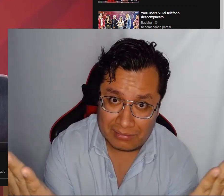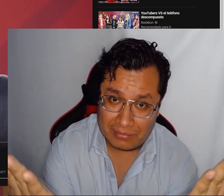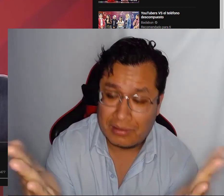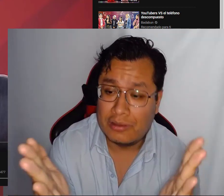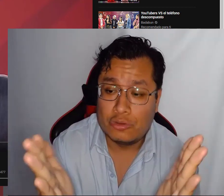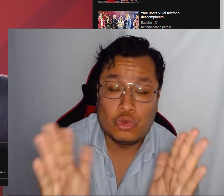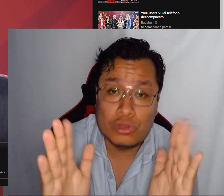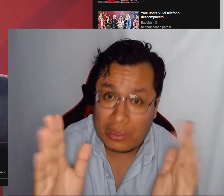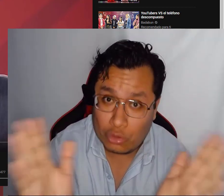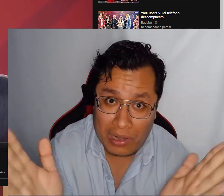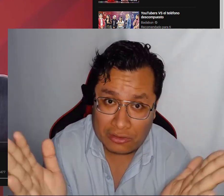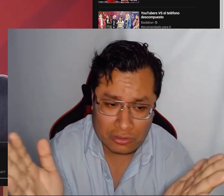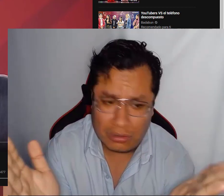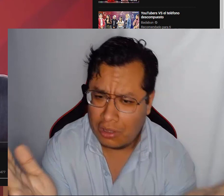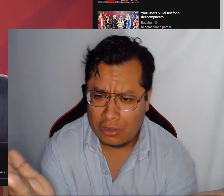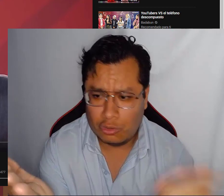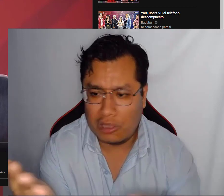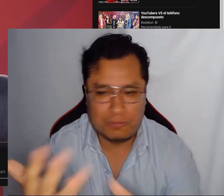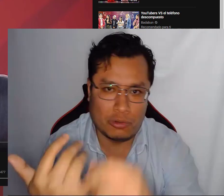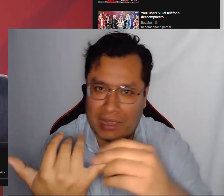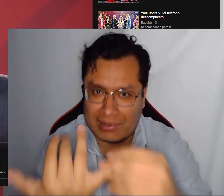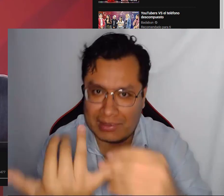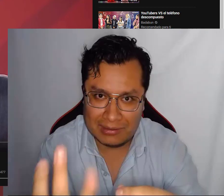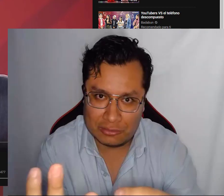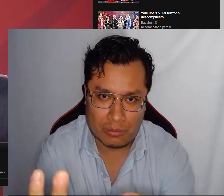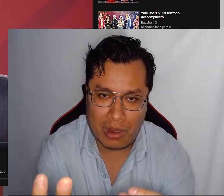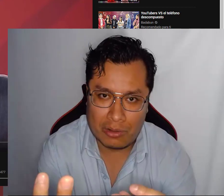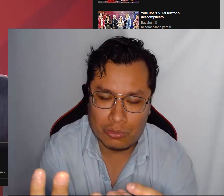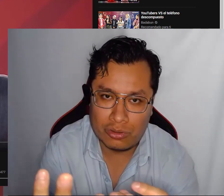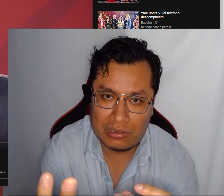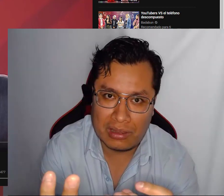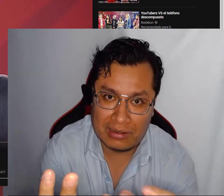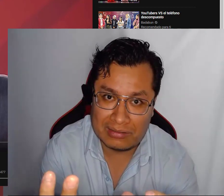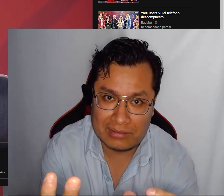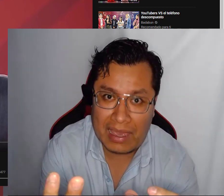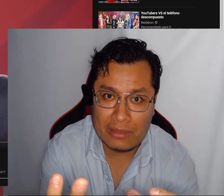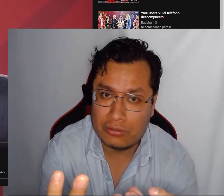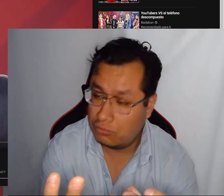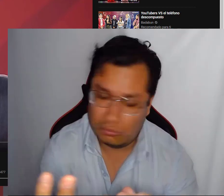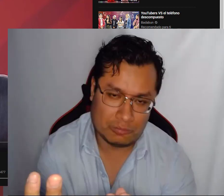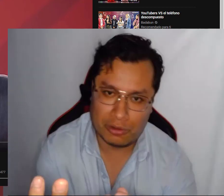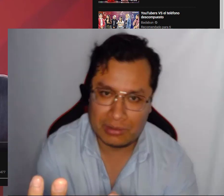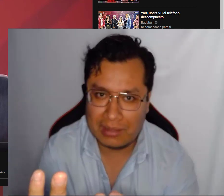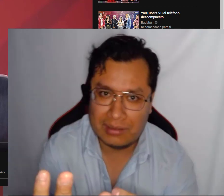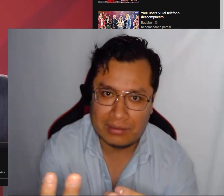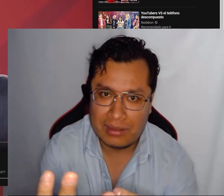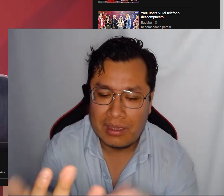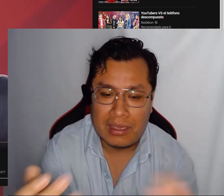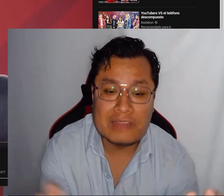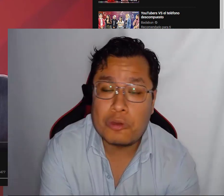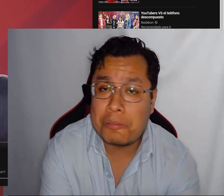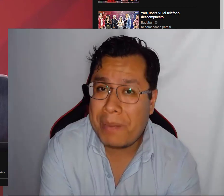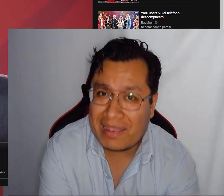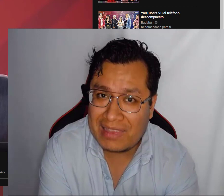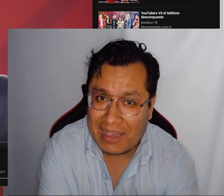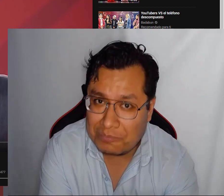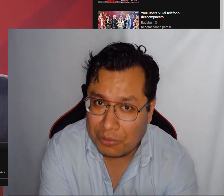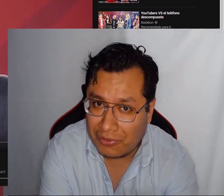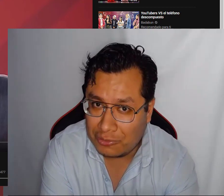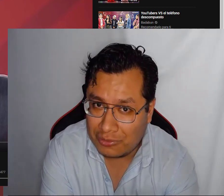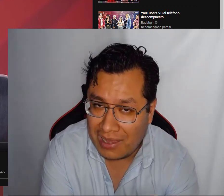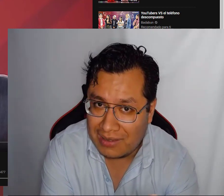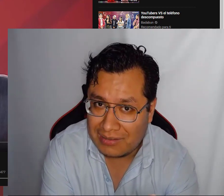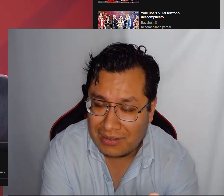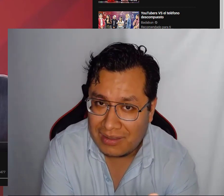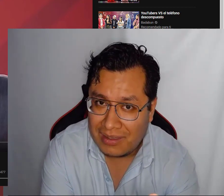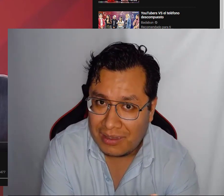normal tu titulación no es por una tesis como algunos licenciados no es por tesis es por prácticas